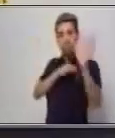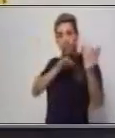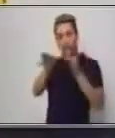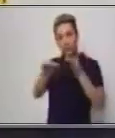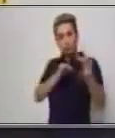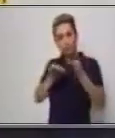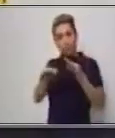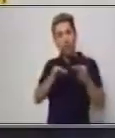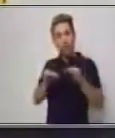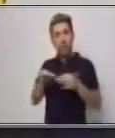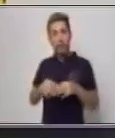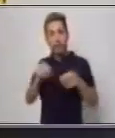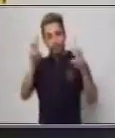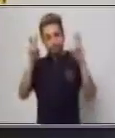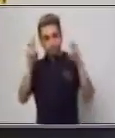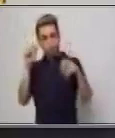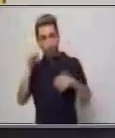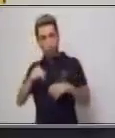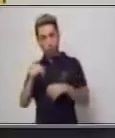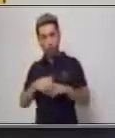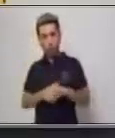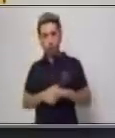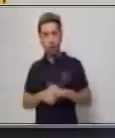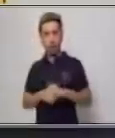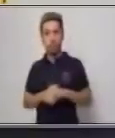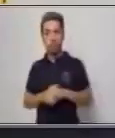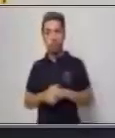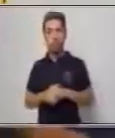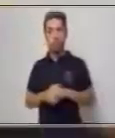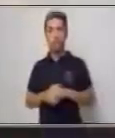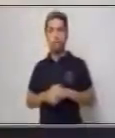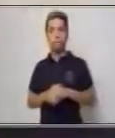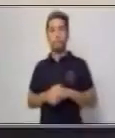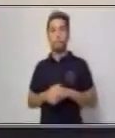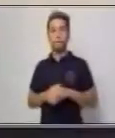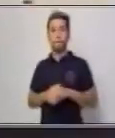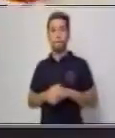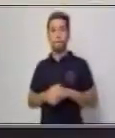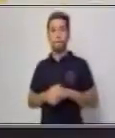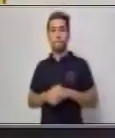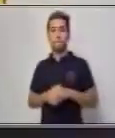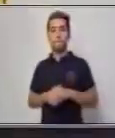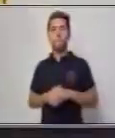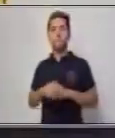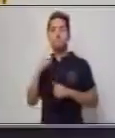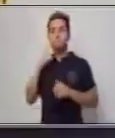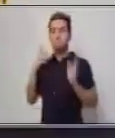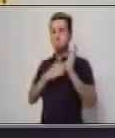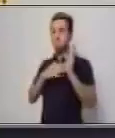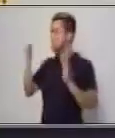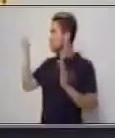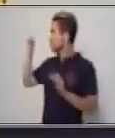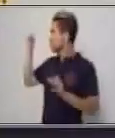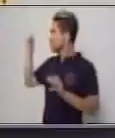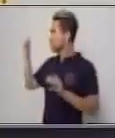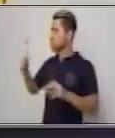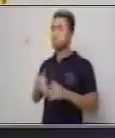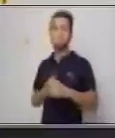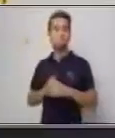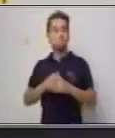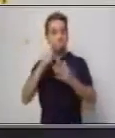explicando la temática que tenemos a continuación. Entonces, voy a colocar acá esta